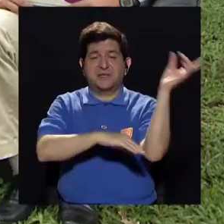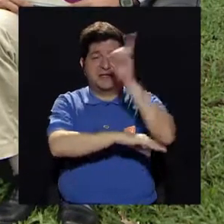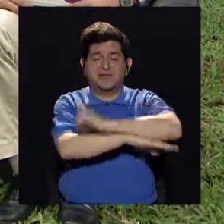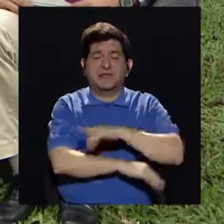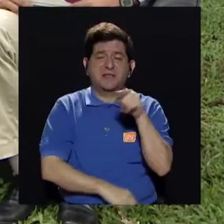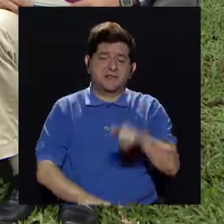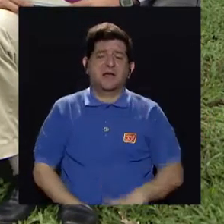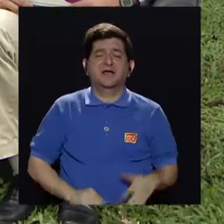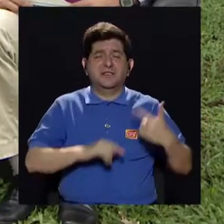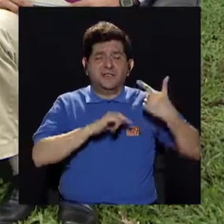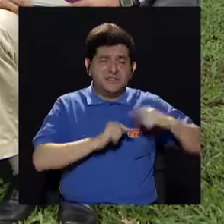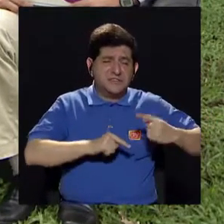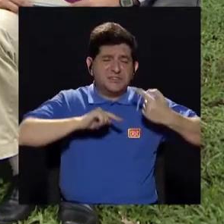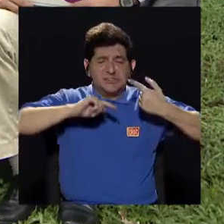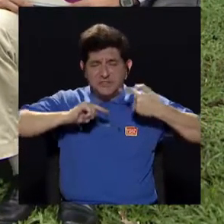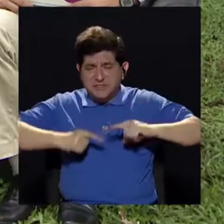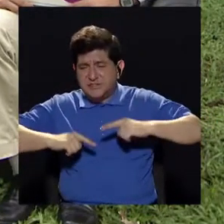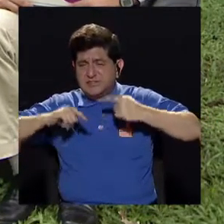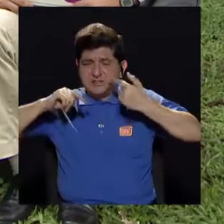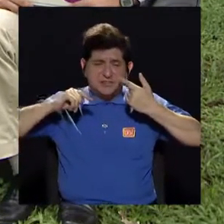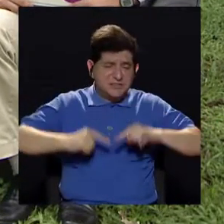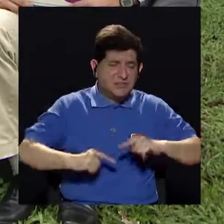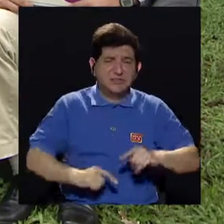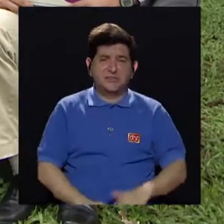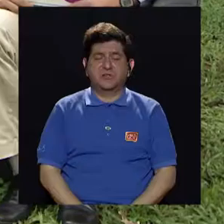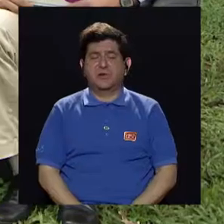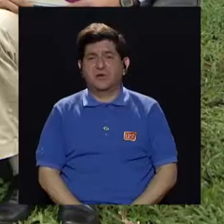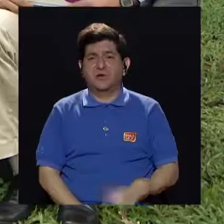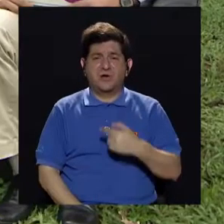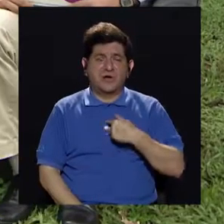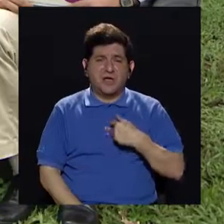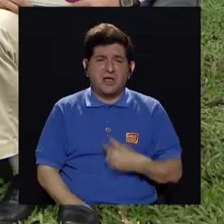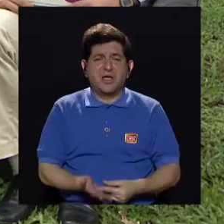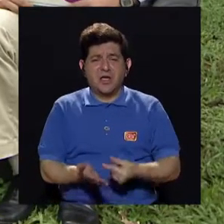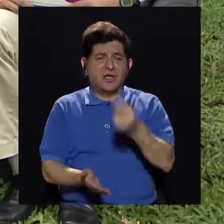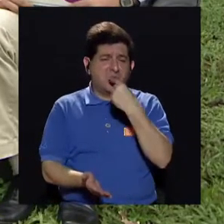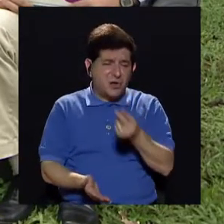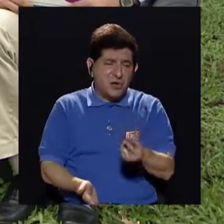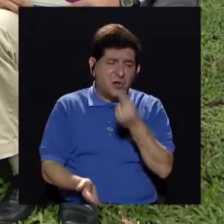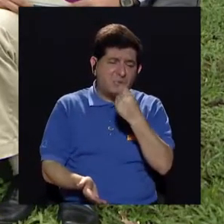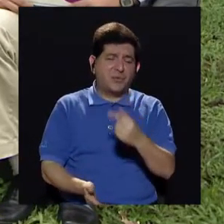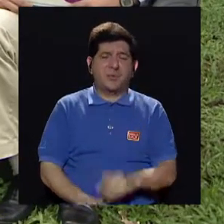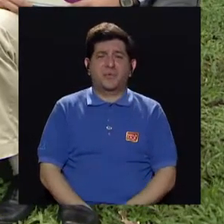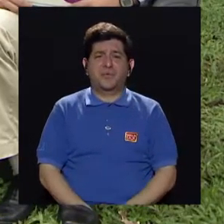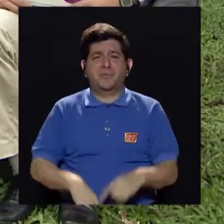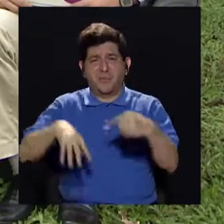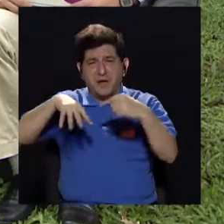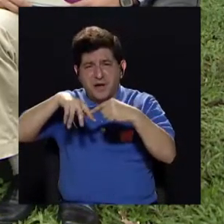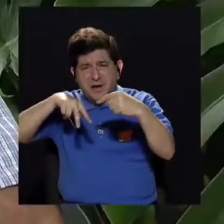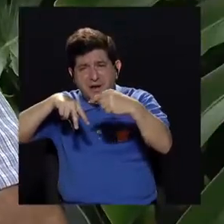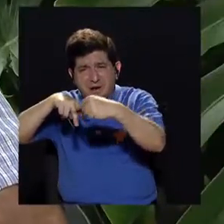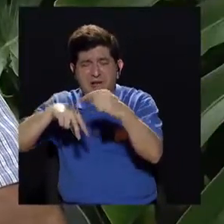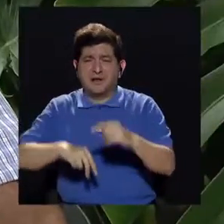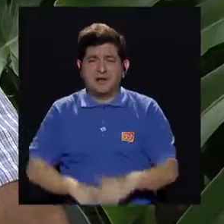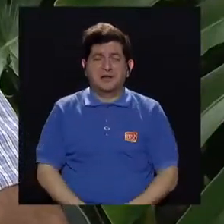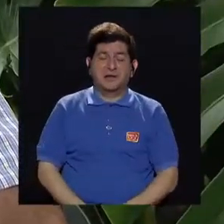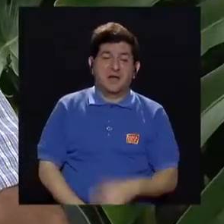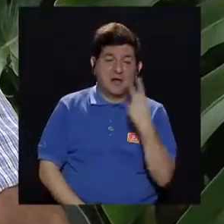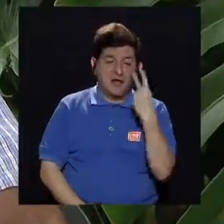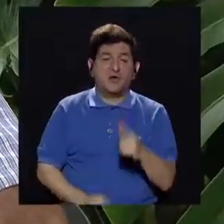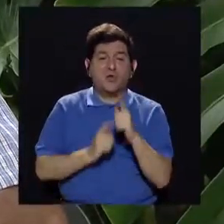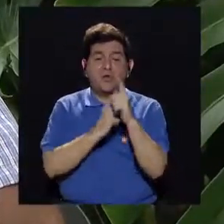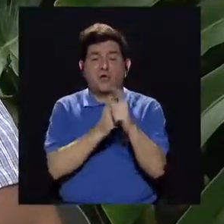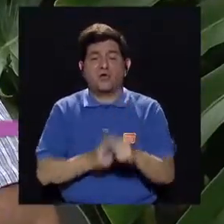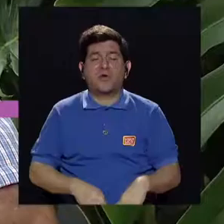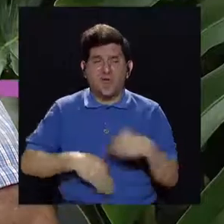siguiente aparece ese montón de dolores y lo que es que me tomo todo para el dolor, para que se me quite lo rápido, hay articulaciones. Y usted lo ve